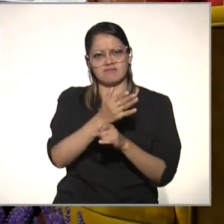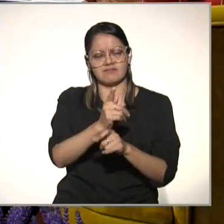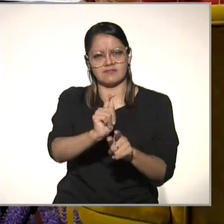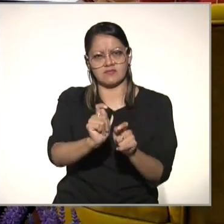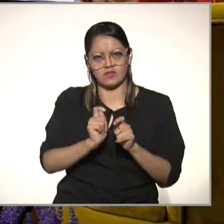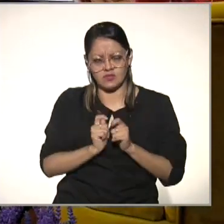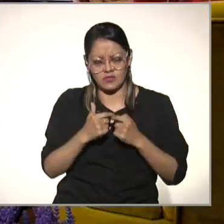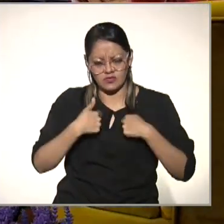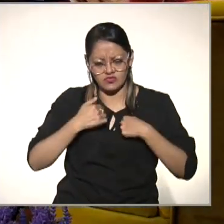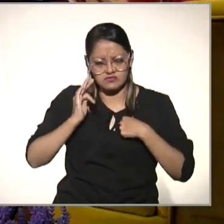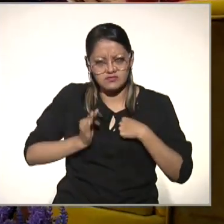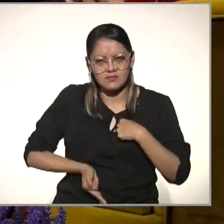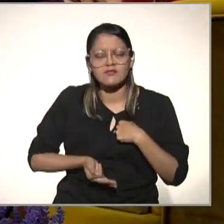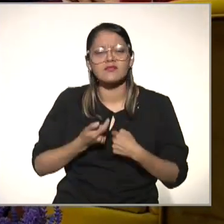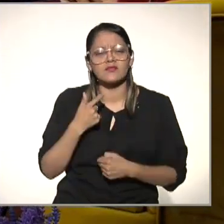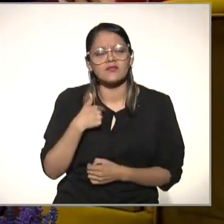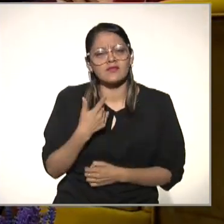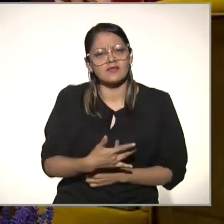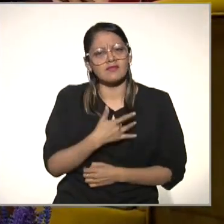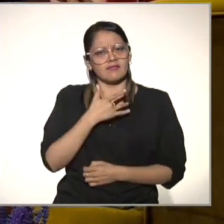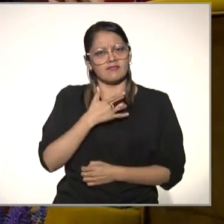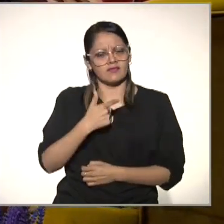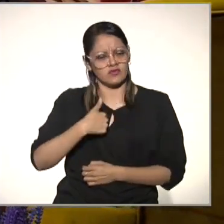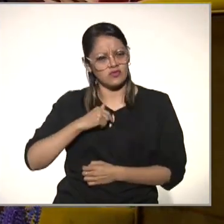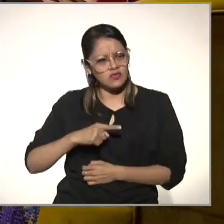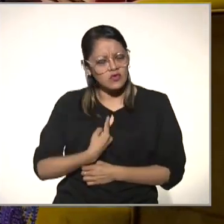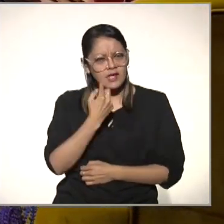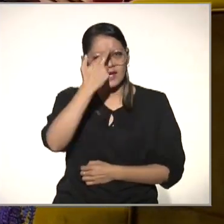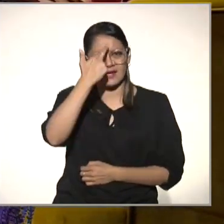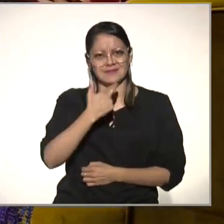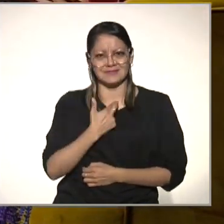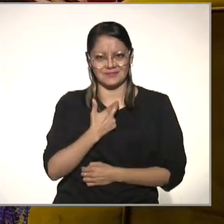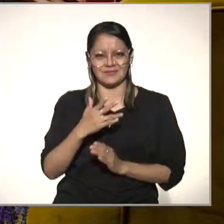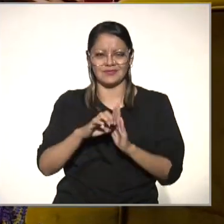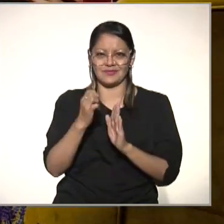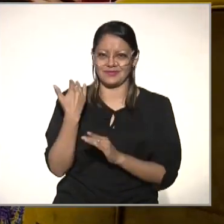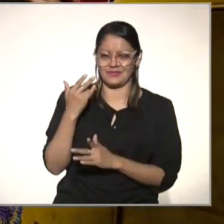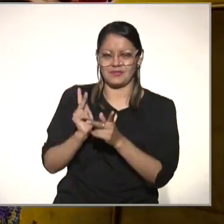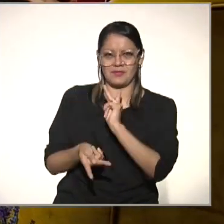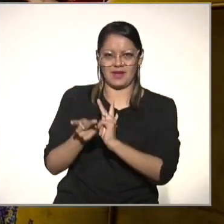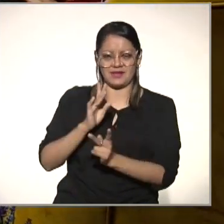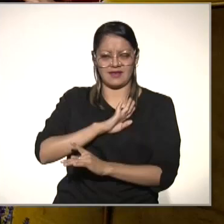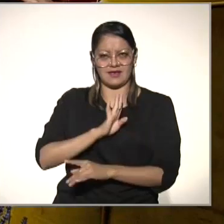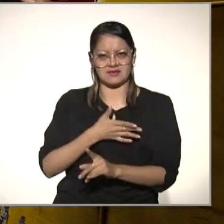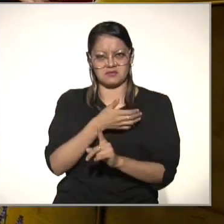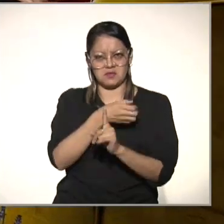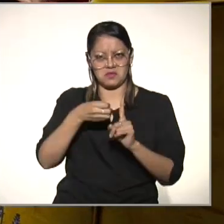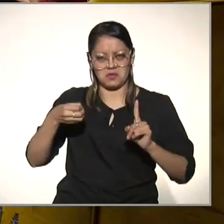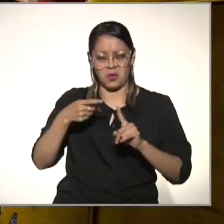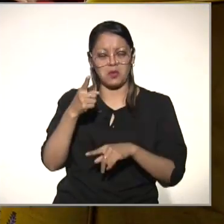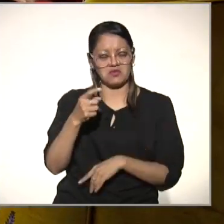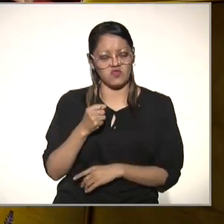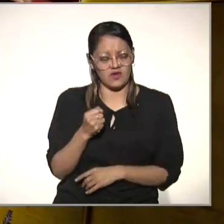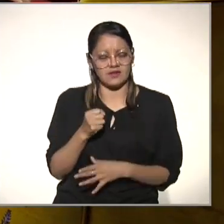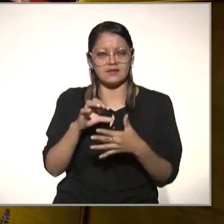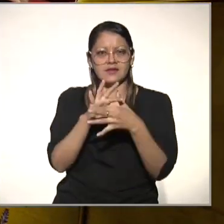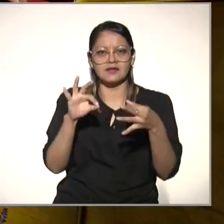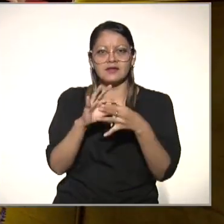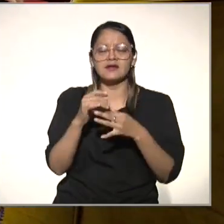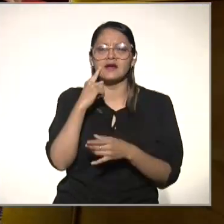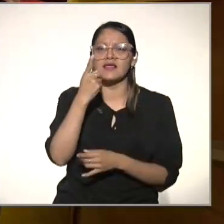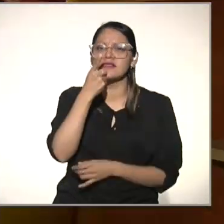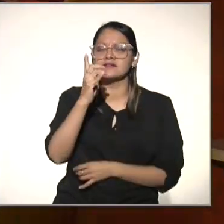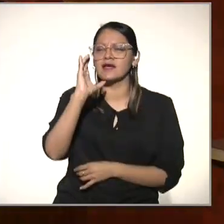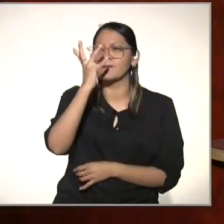podamos vivir el respeto de ser quien uno es. De hecho, encontré una frase que me gusta mucho, súper poderosa, que dice, la